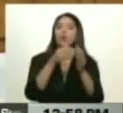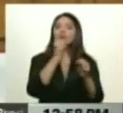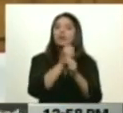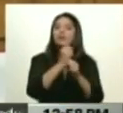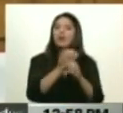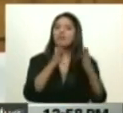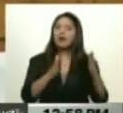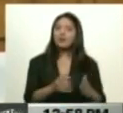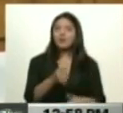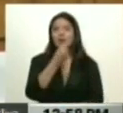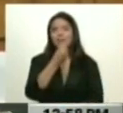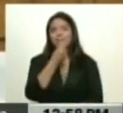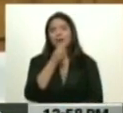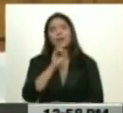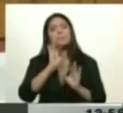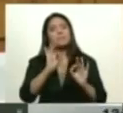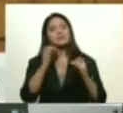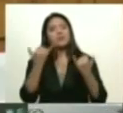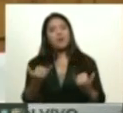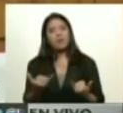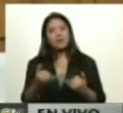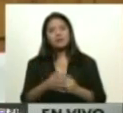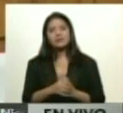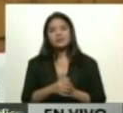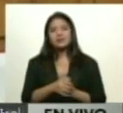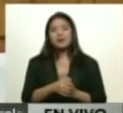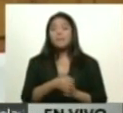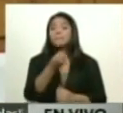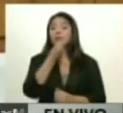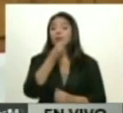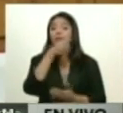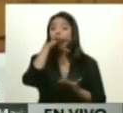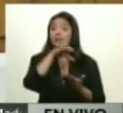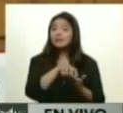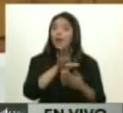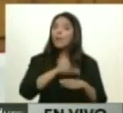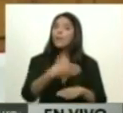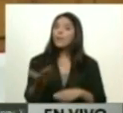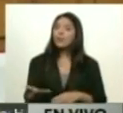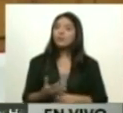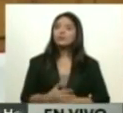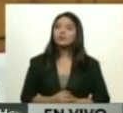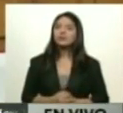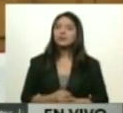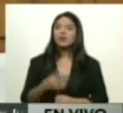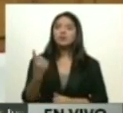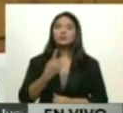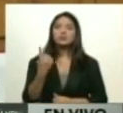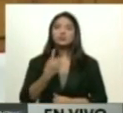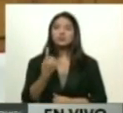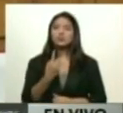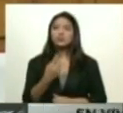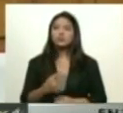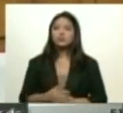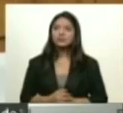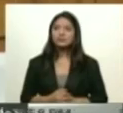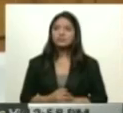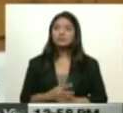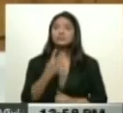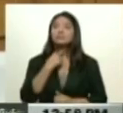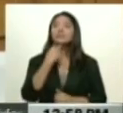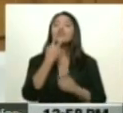de la prensa y en este caso del Estado venezolano por el simple hecho de ser